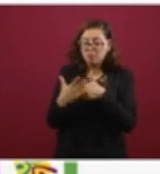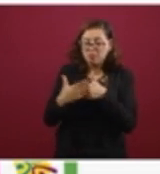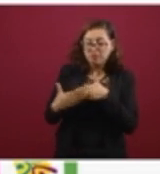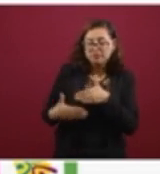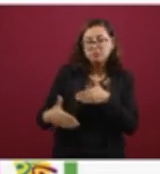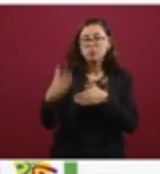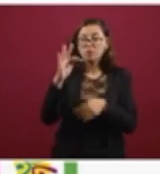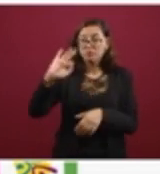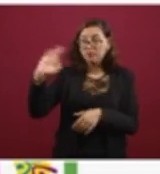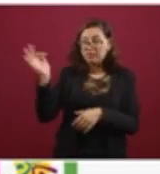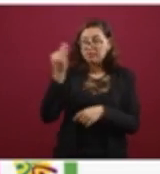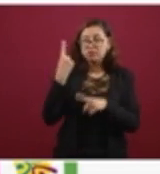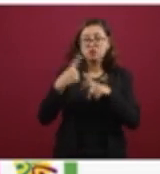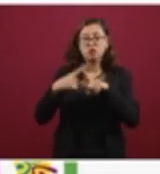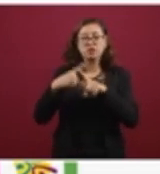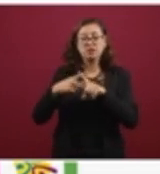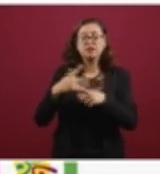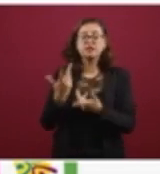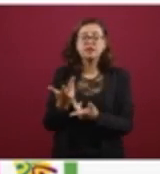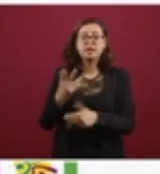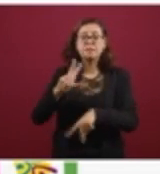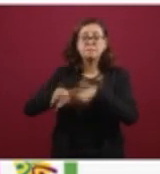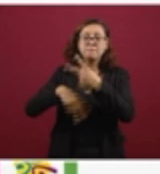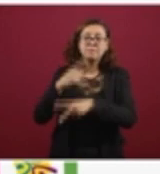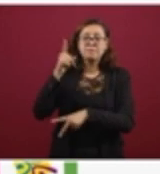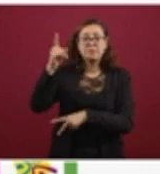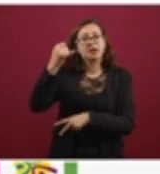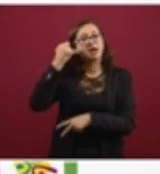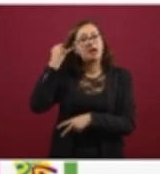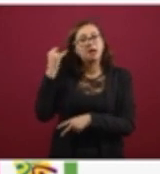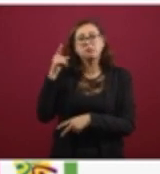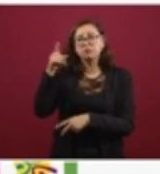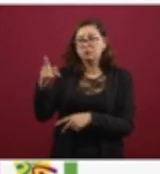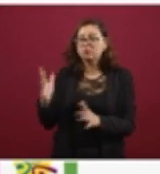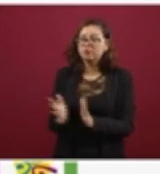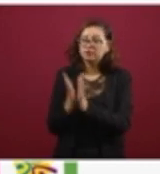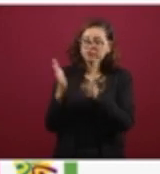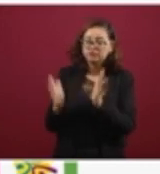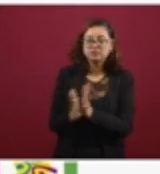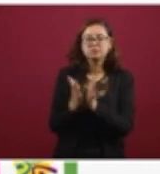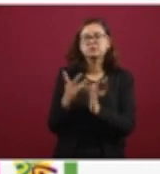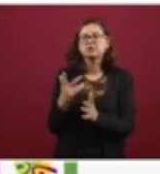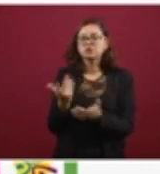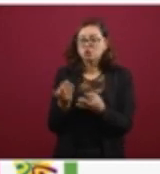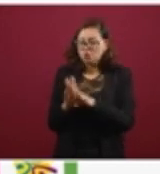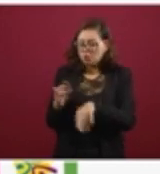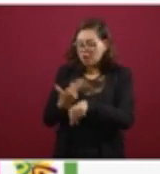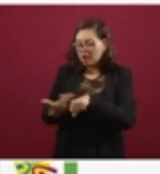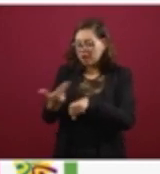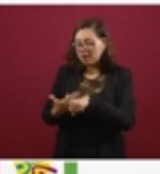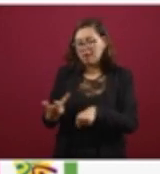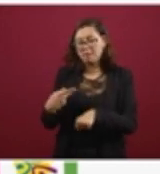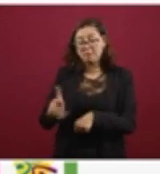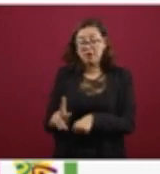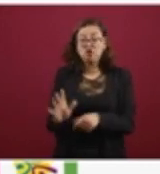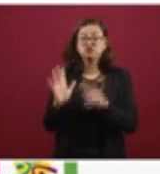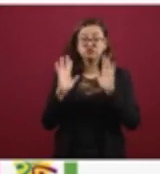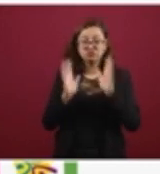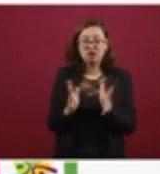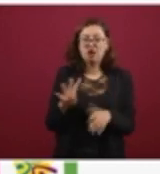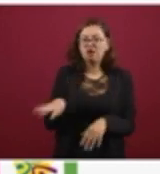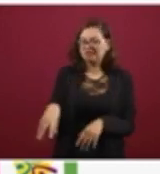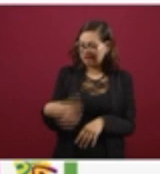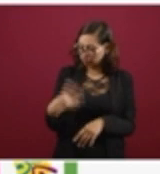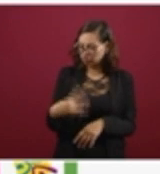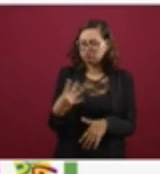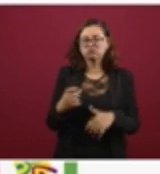ser la participación de los mexicanos hacia Tokio, pero pues muy contentos de haber logrado este resultado. 14 garantías de que prácticamente